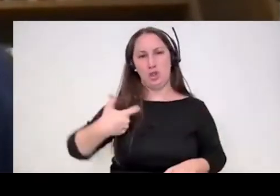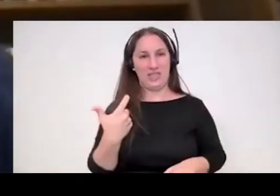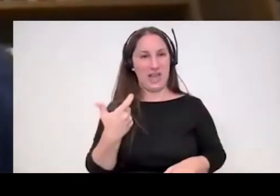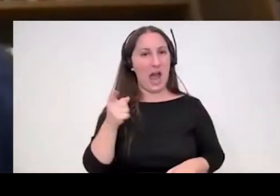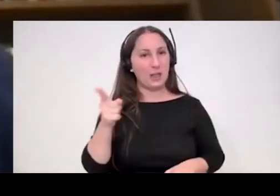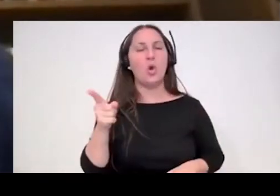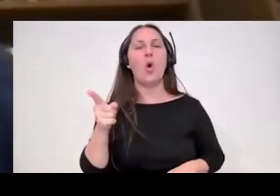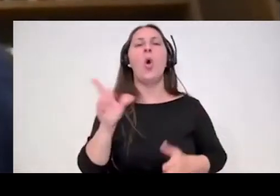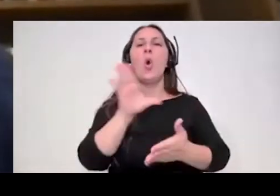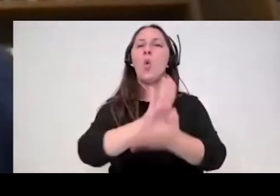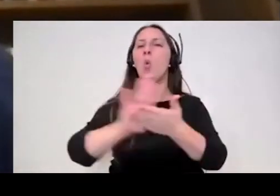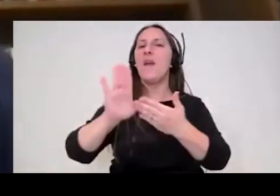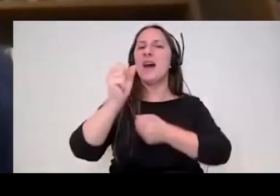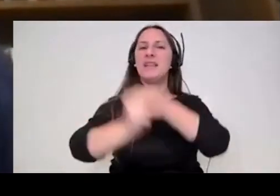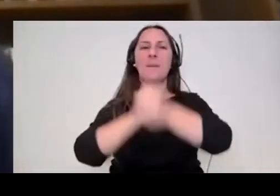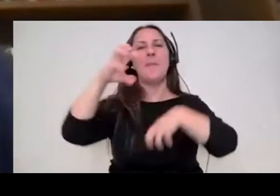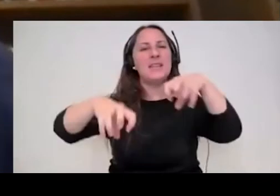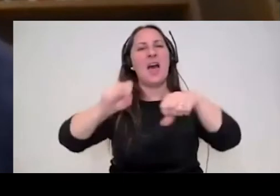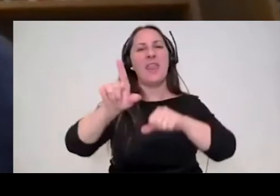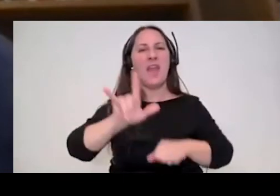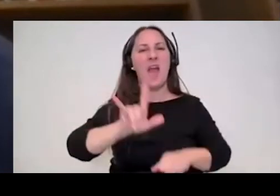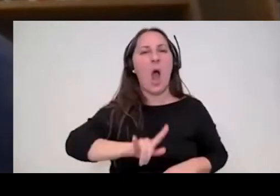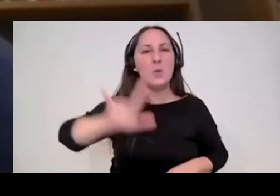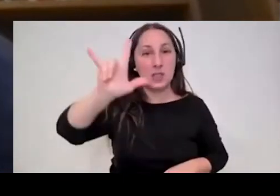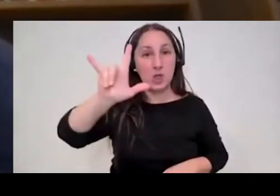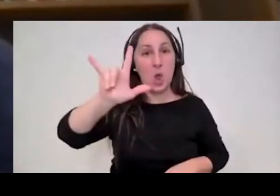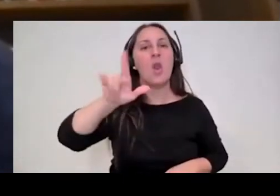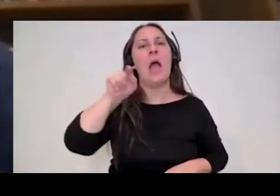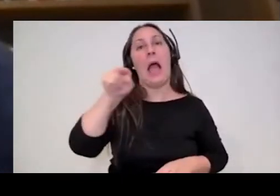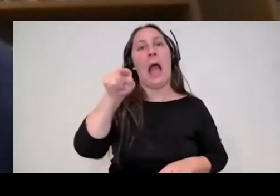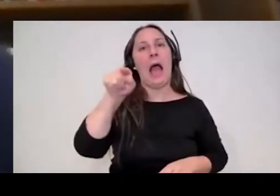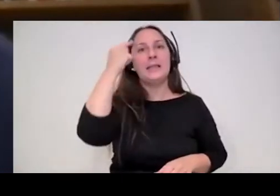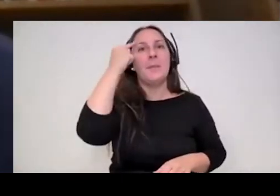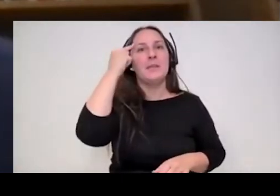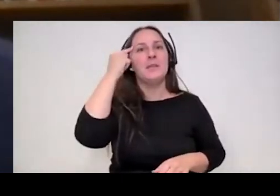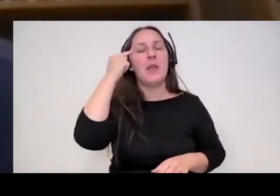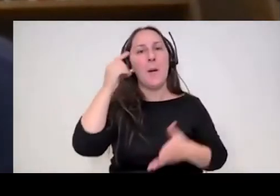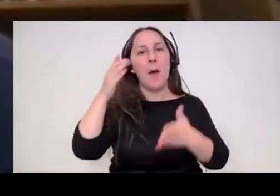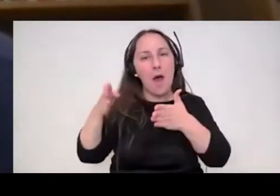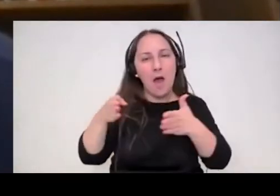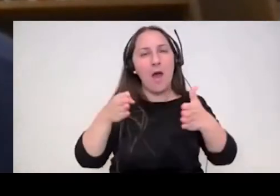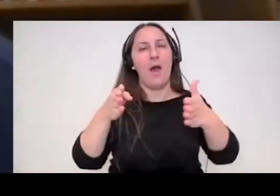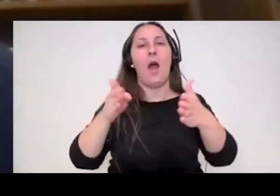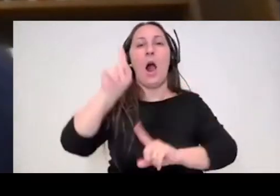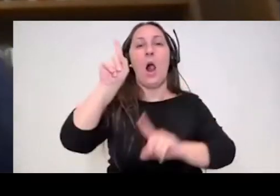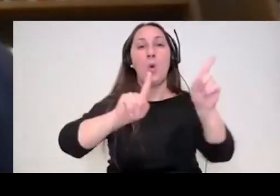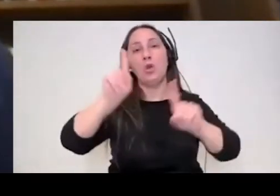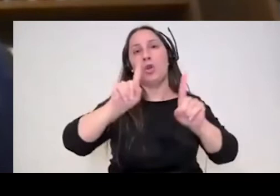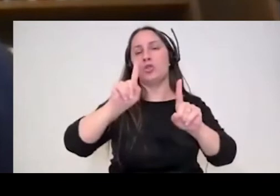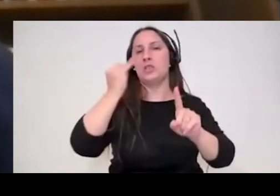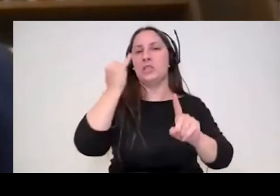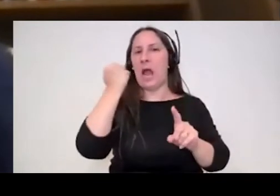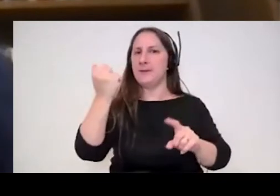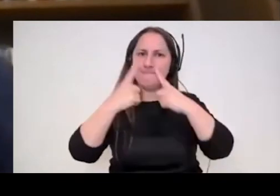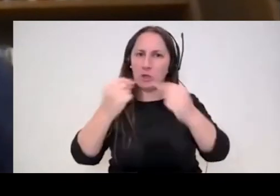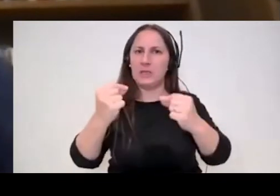para nuevas empresas de aviación y para otras cosas, iba en esa línea. Lo que pasa es que algunos nos hemos quemado con leche y vemos una